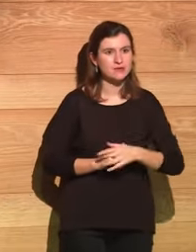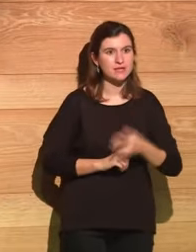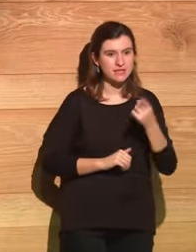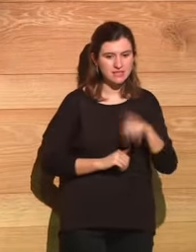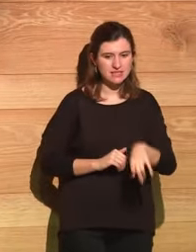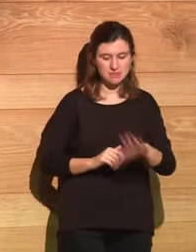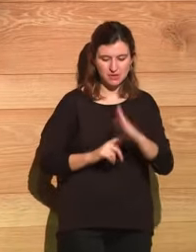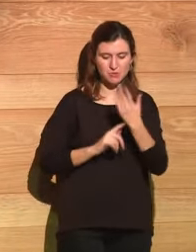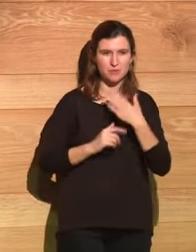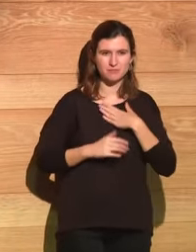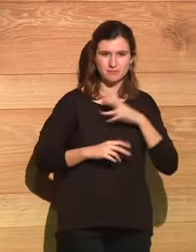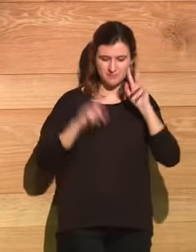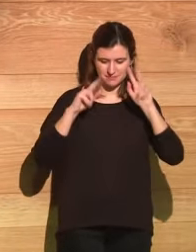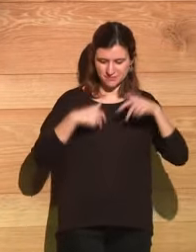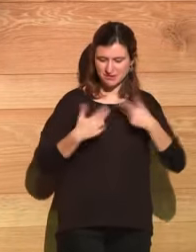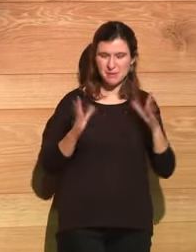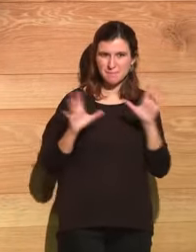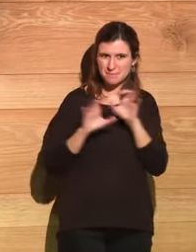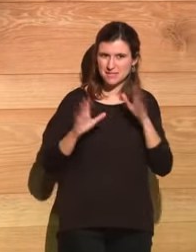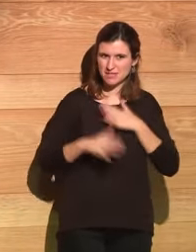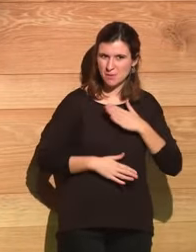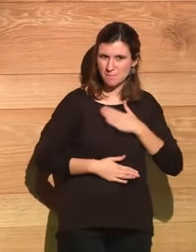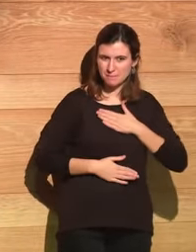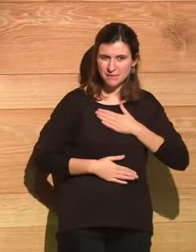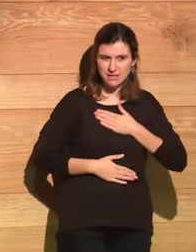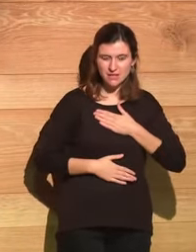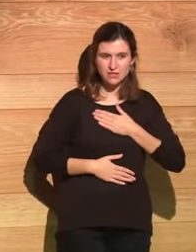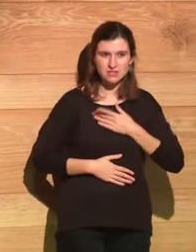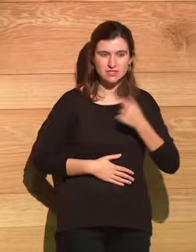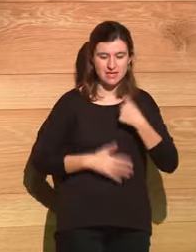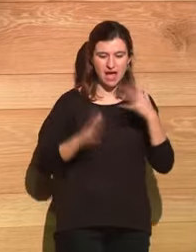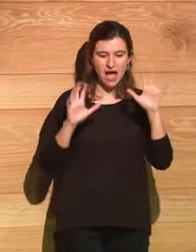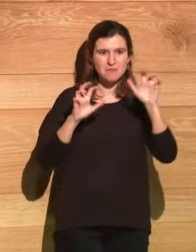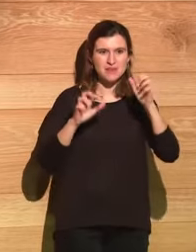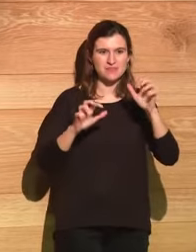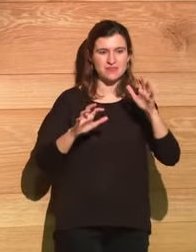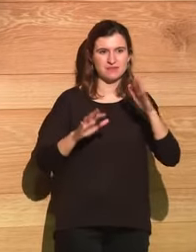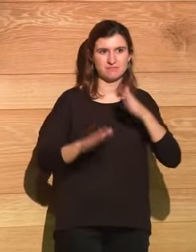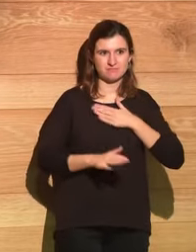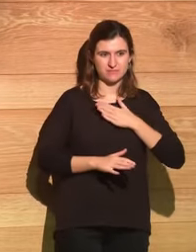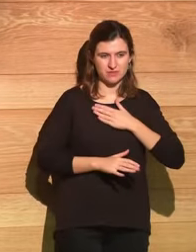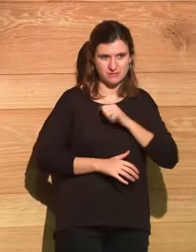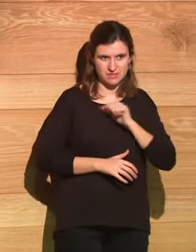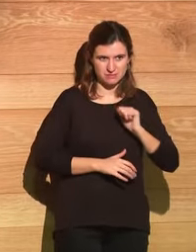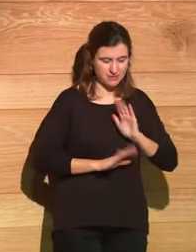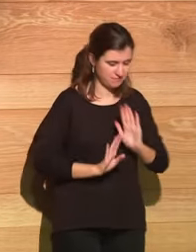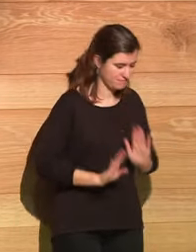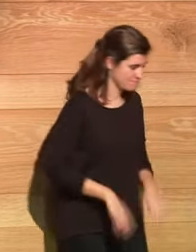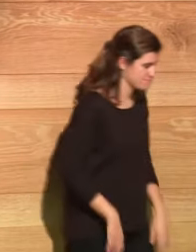propios misterios, mirando al otro y aprendiendo del otro también puedo aprender yo sobre mí misma.